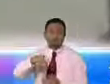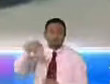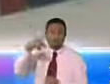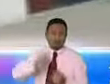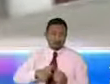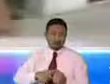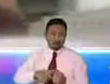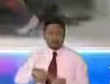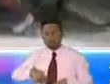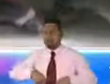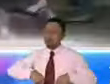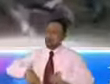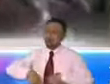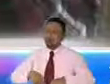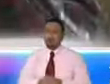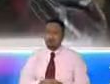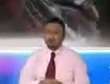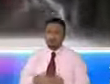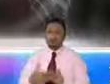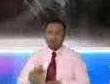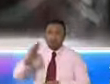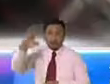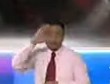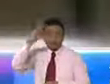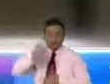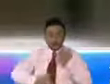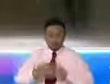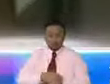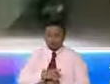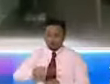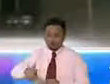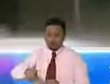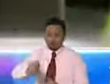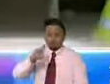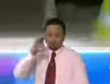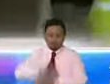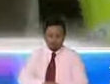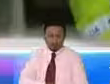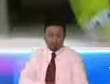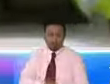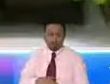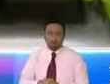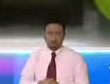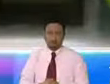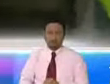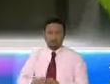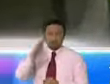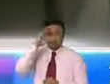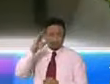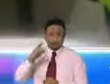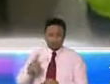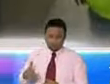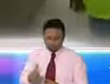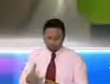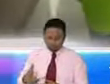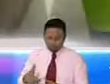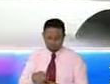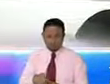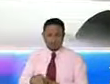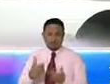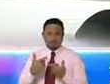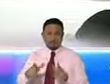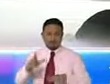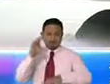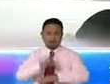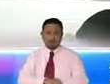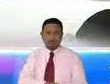en cumplimiento a la orden de captura emitida por el juez penal de Esmeraldas, agentes del bloque de búsqueda terminaron con la libertad de el